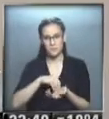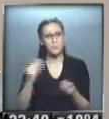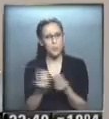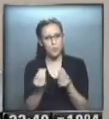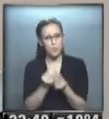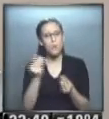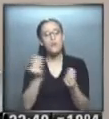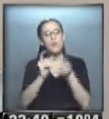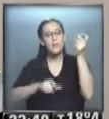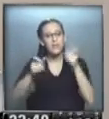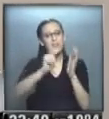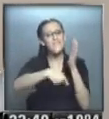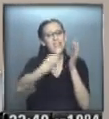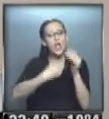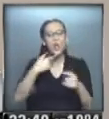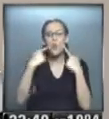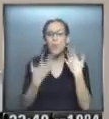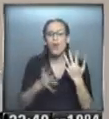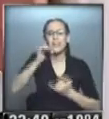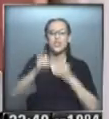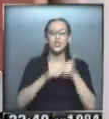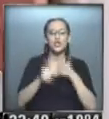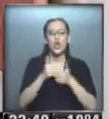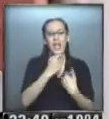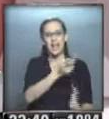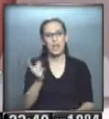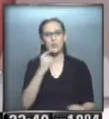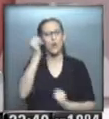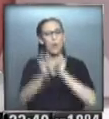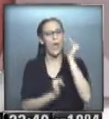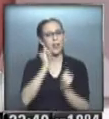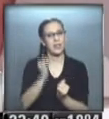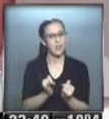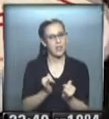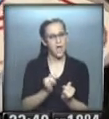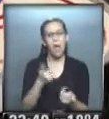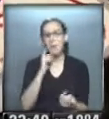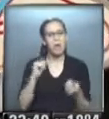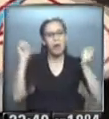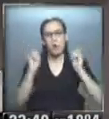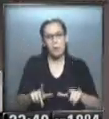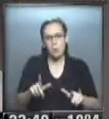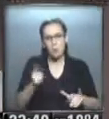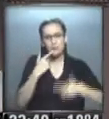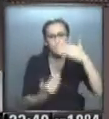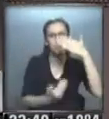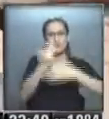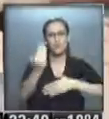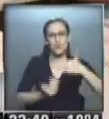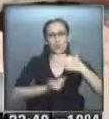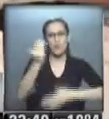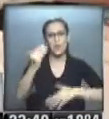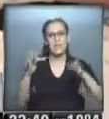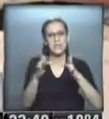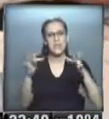a subir sus propios videos contando su historia. Por ejemplo, este es un personaje común y corriente que subió su